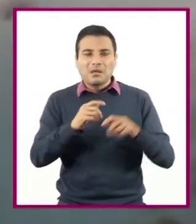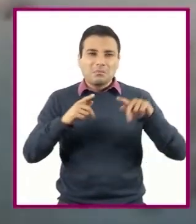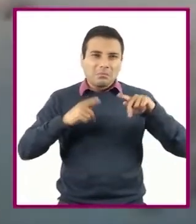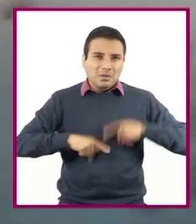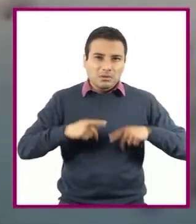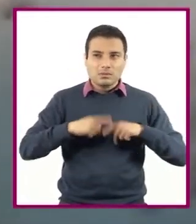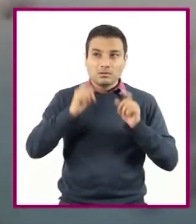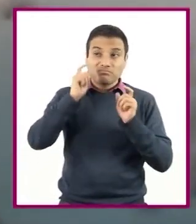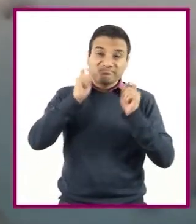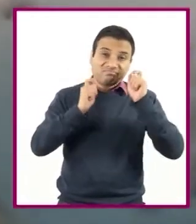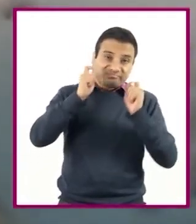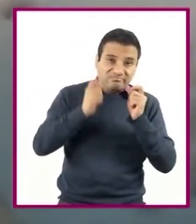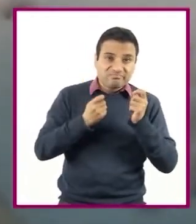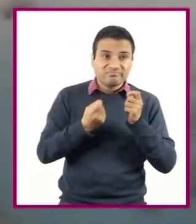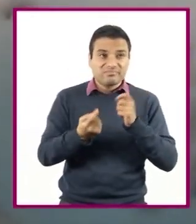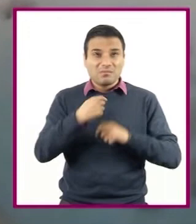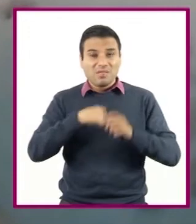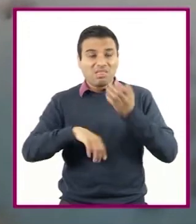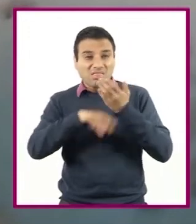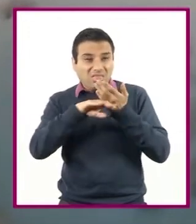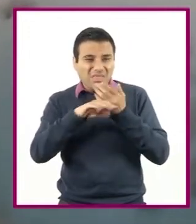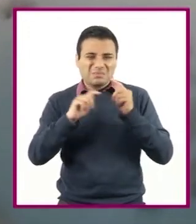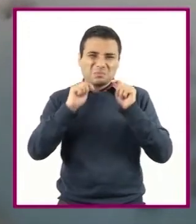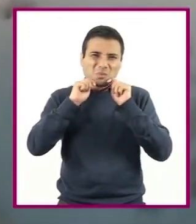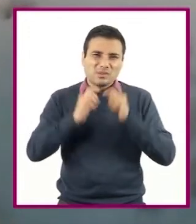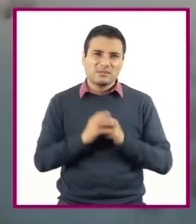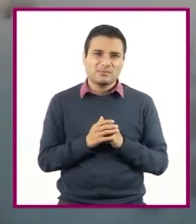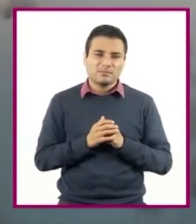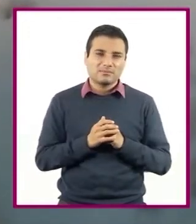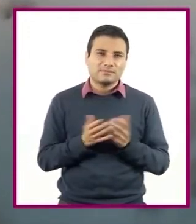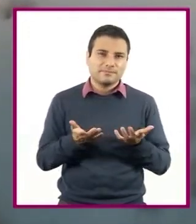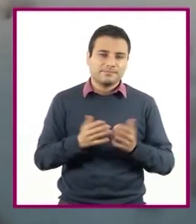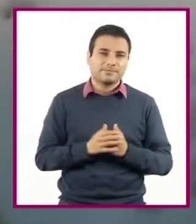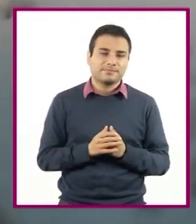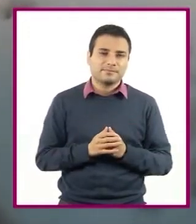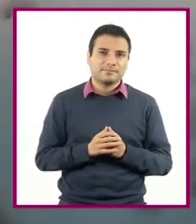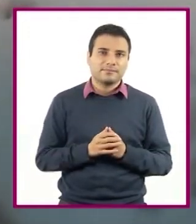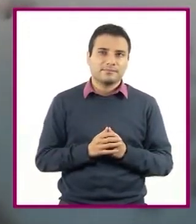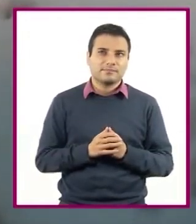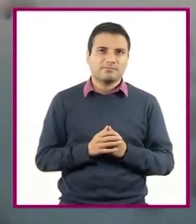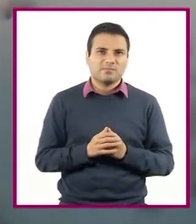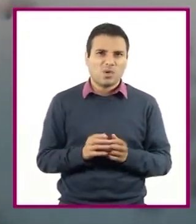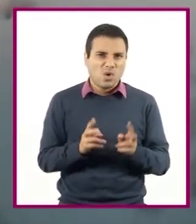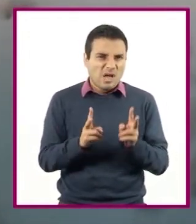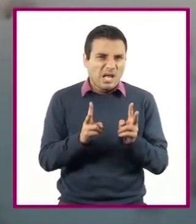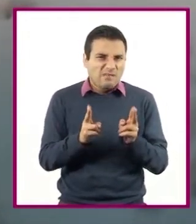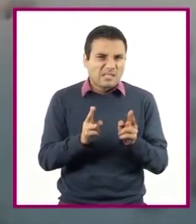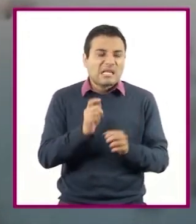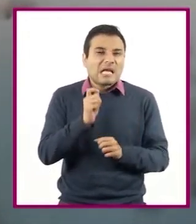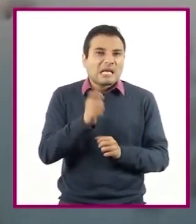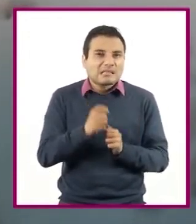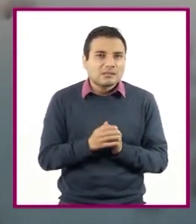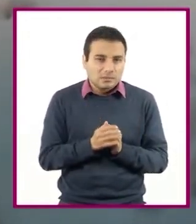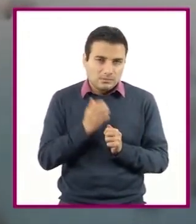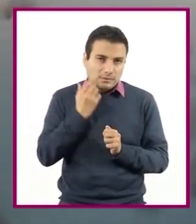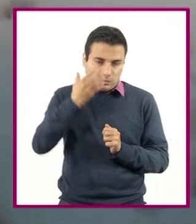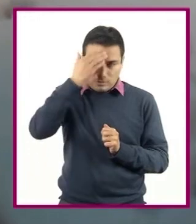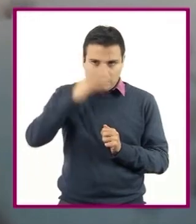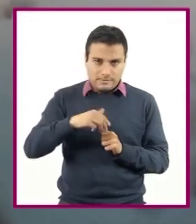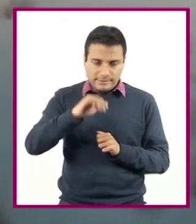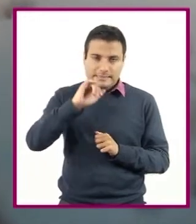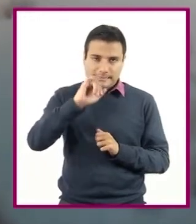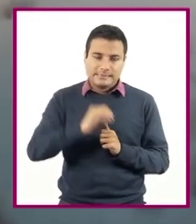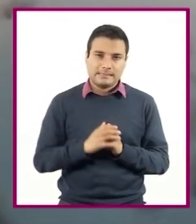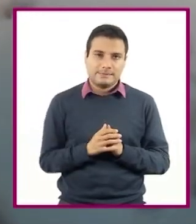caras, etc. Por supuesto que me gustaría saber lo que realmente significa y oculta esta frase.